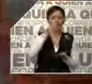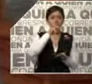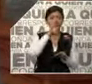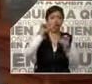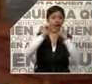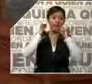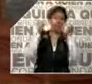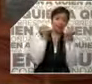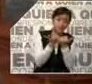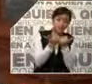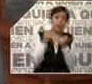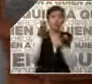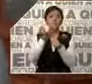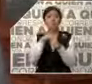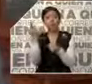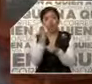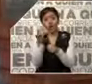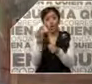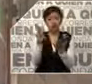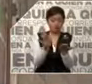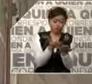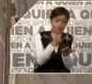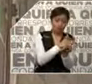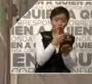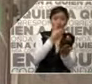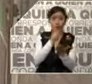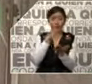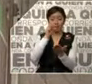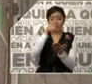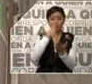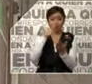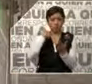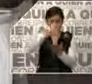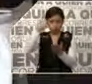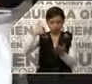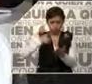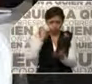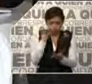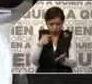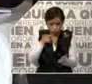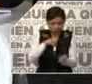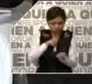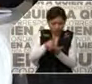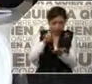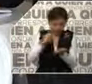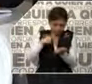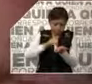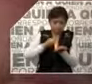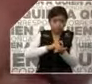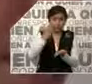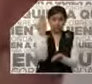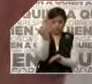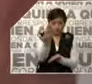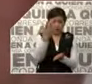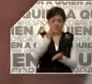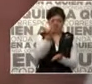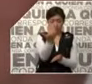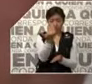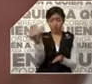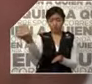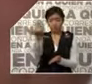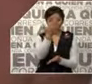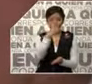asamblea. ¿Por qué se los van a prestar, señor José? Si yo soy condomino y tengo derecho. Aseguran que el último cobro que solicitaron fue de 500 pesos